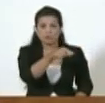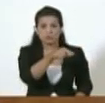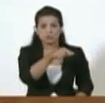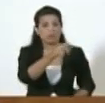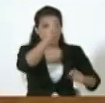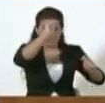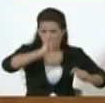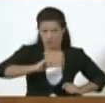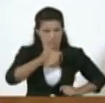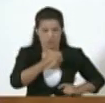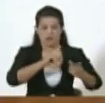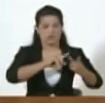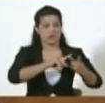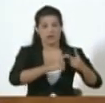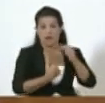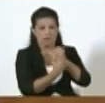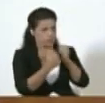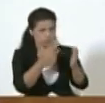mal.